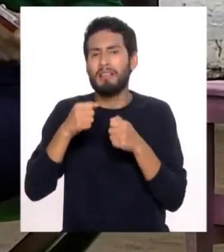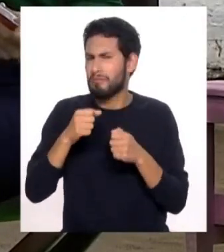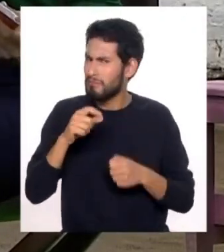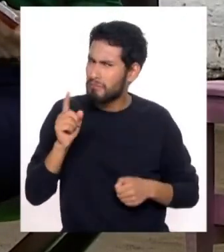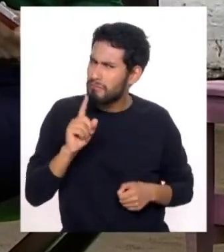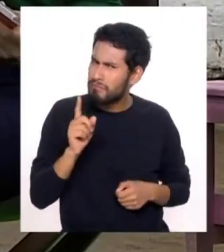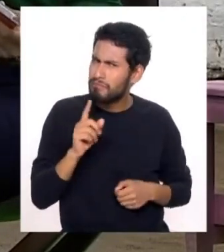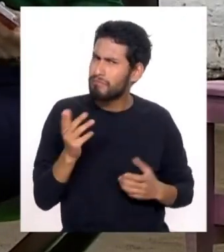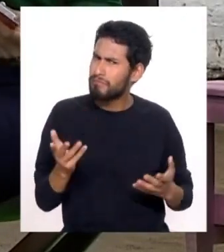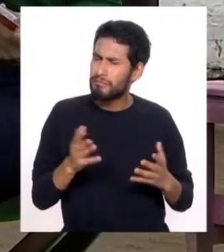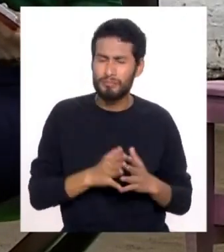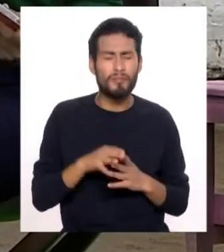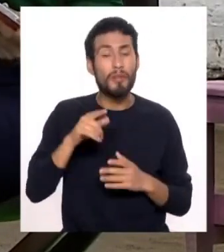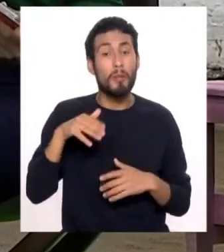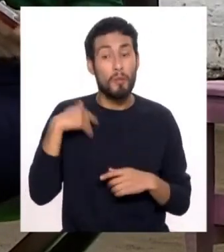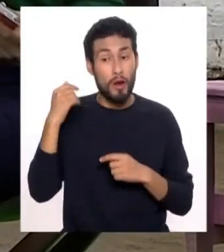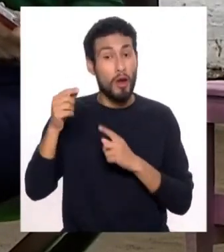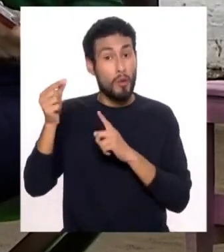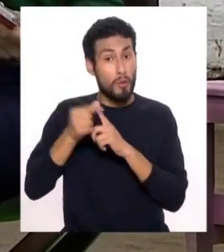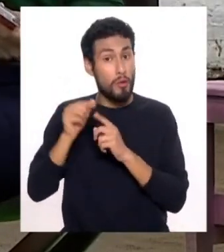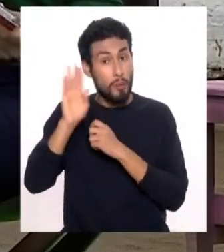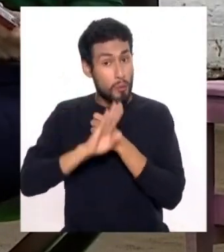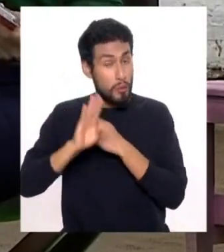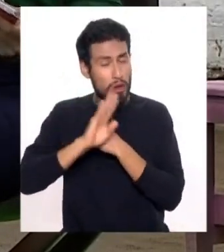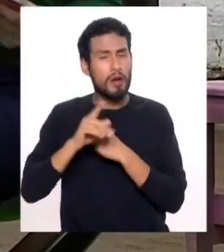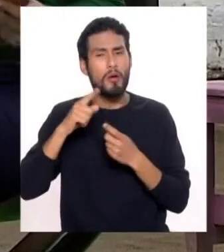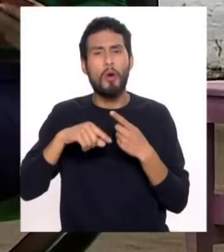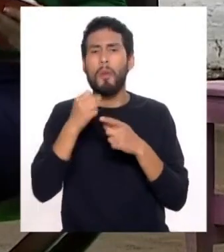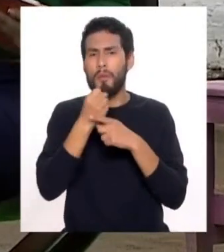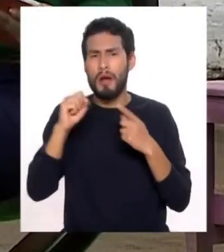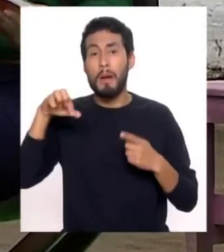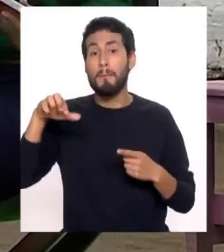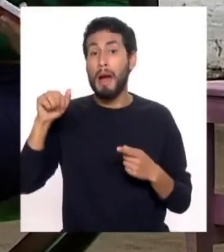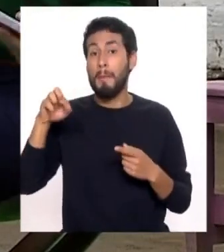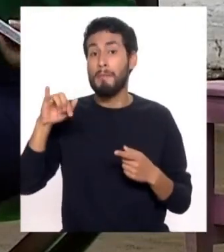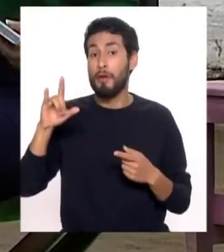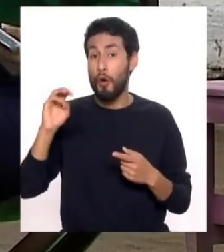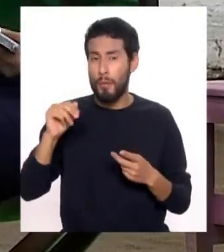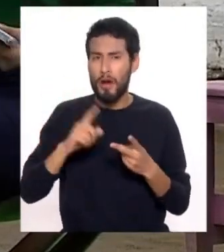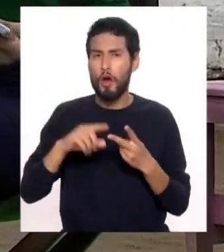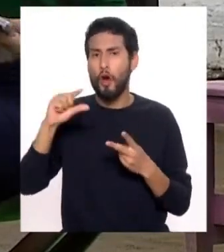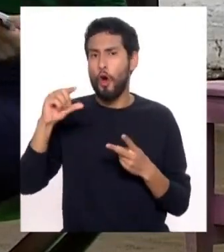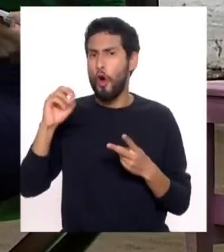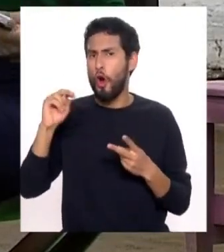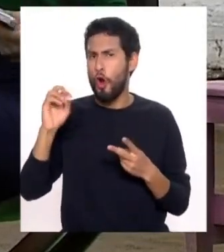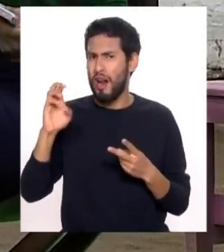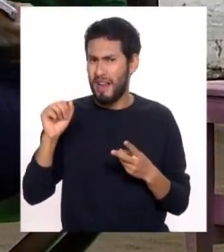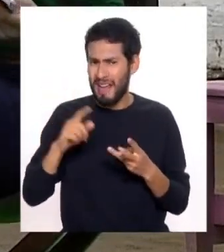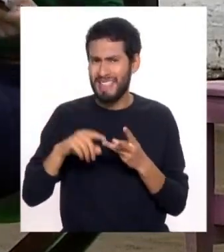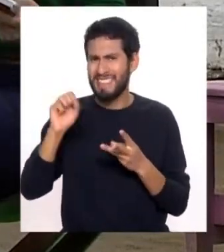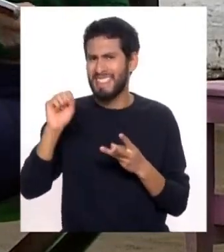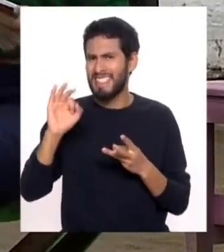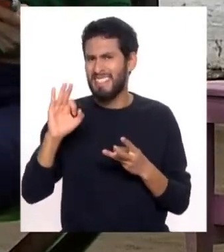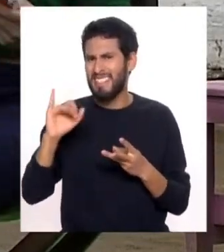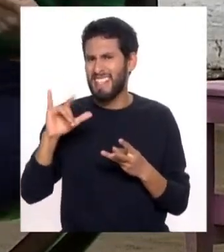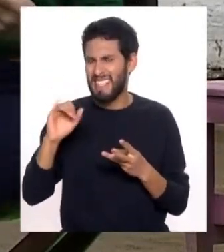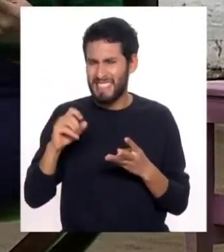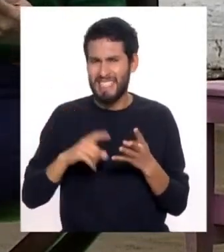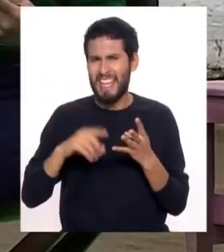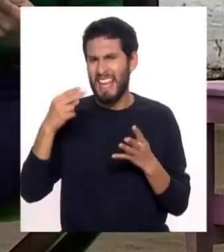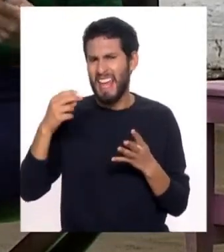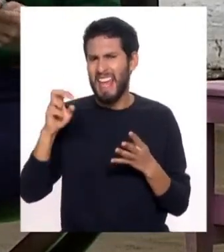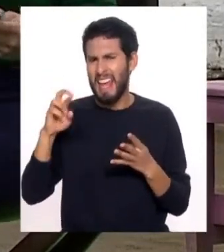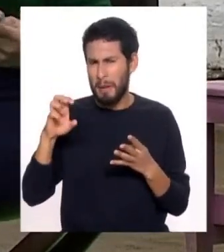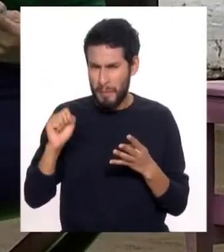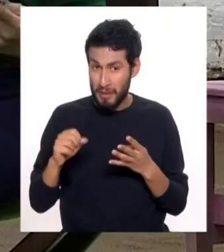no solamente el papiloma, sino la gonorrea, la sífilis, el herpes y todas las enfermedades de transmisión sexual. Así que